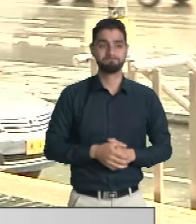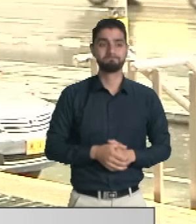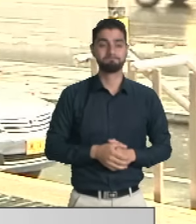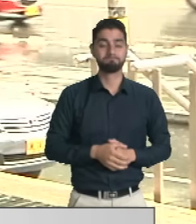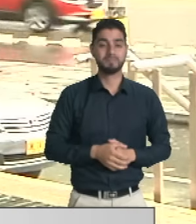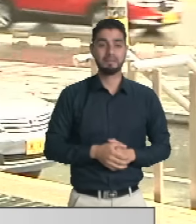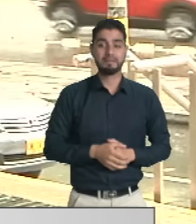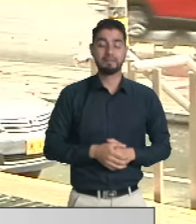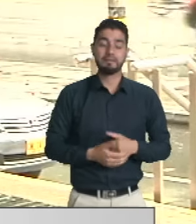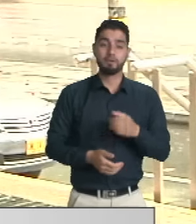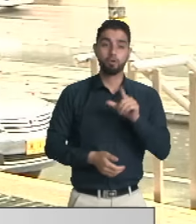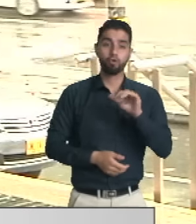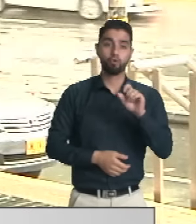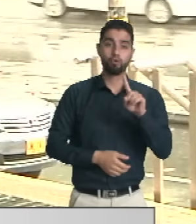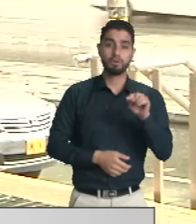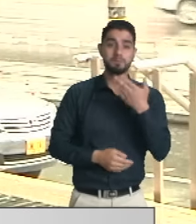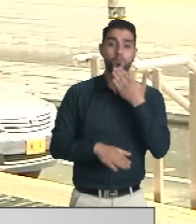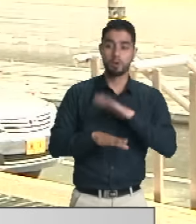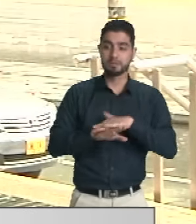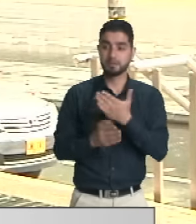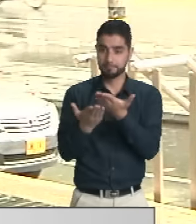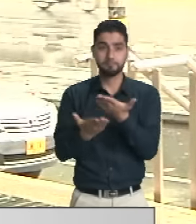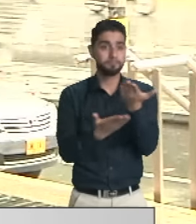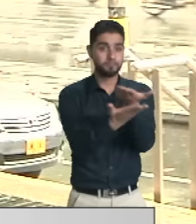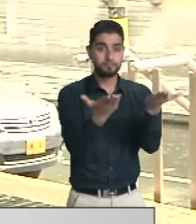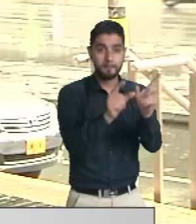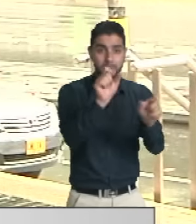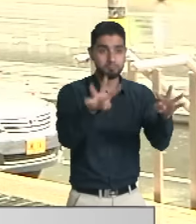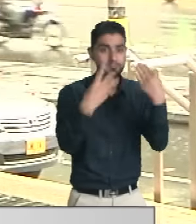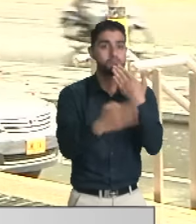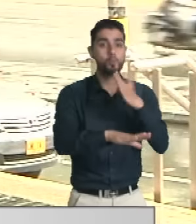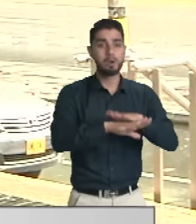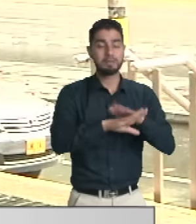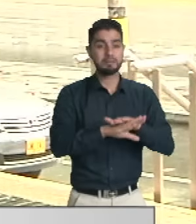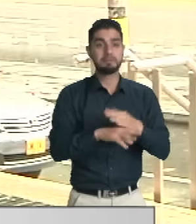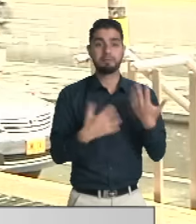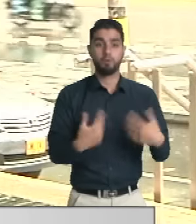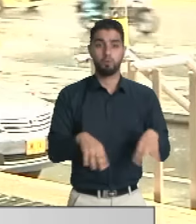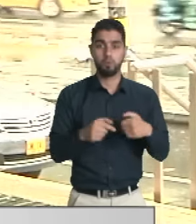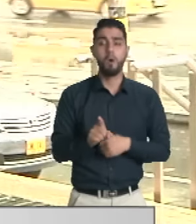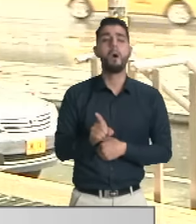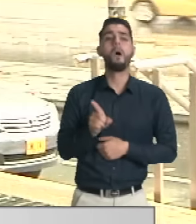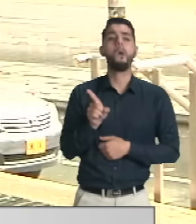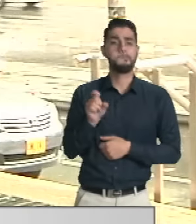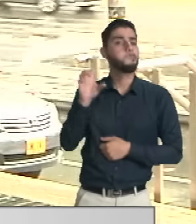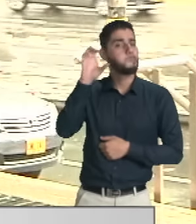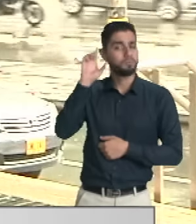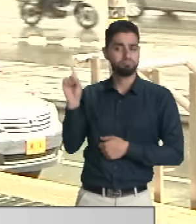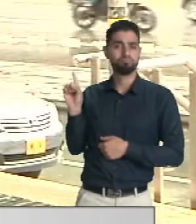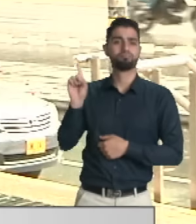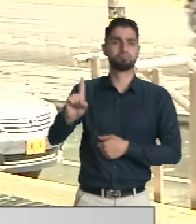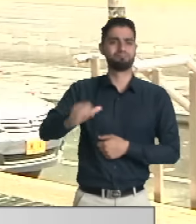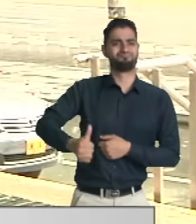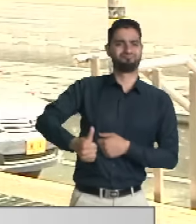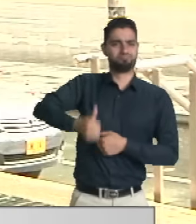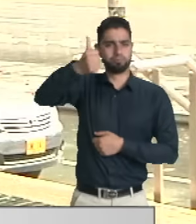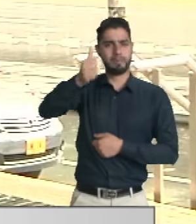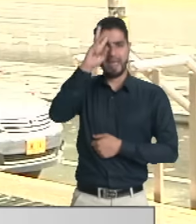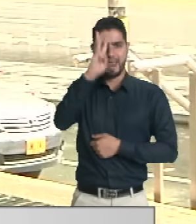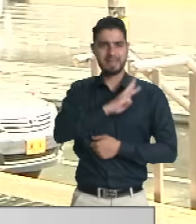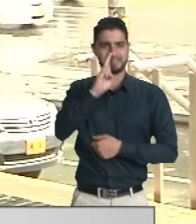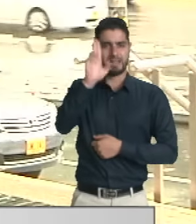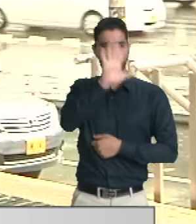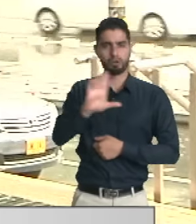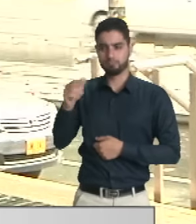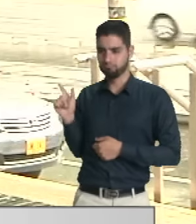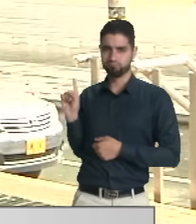Luisa, ¿qué tal? Buenas tardes para usted y para todos los televidentes. Y en terreno ya está el comandante del Ejército Nacional, acompañado